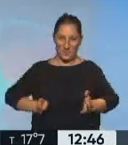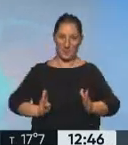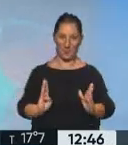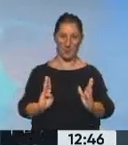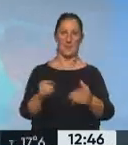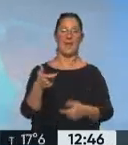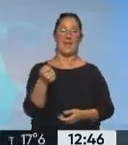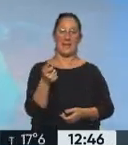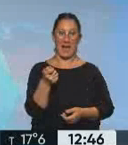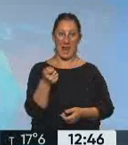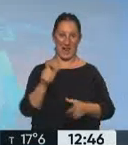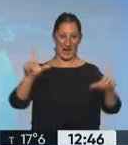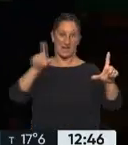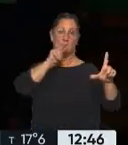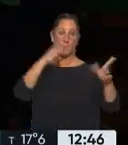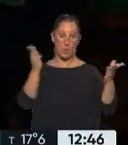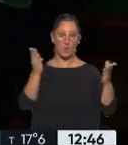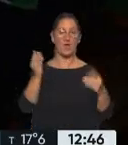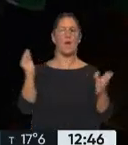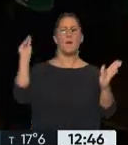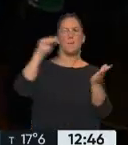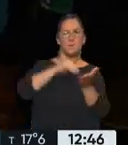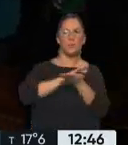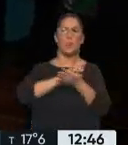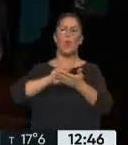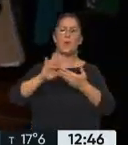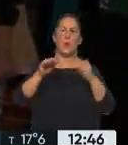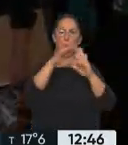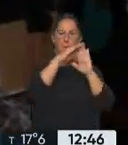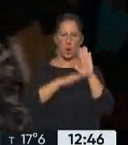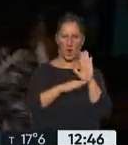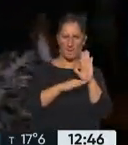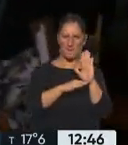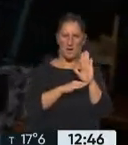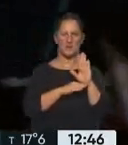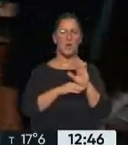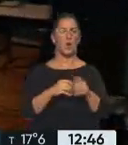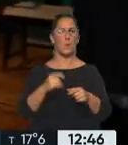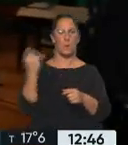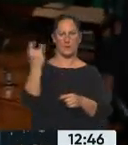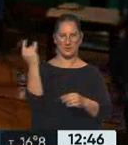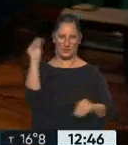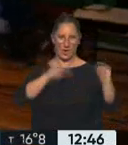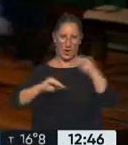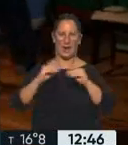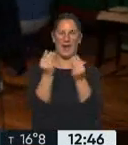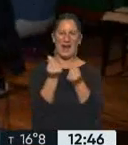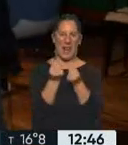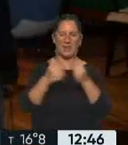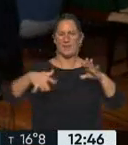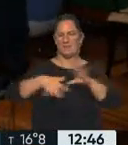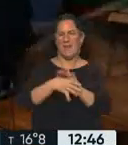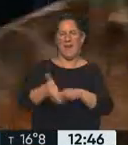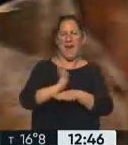esta presentación que va a incluir los nuevos programas, una apuesta fuerte a la ficción de calidad y con un elencazo,